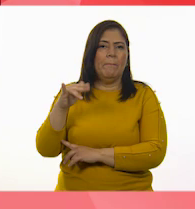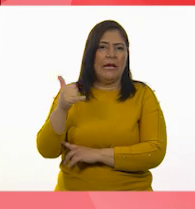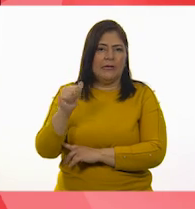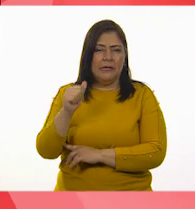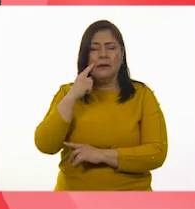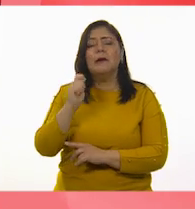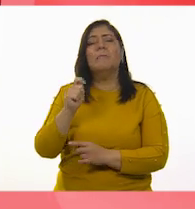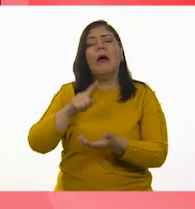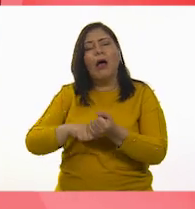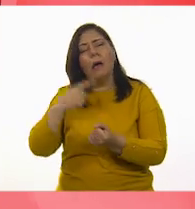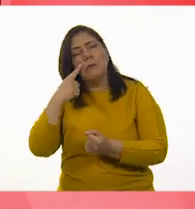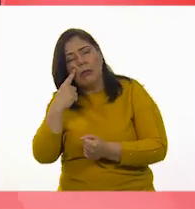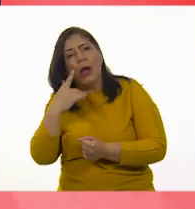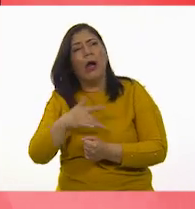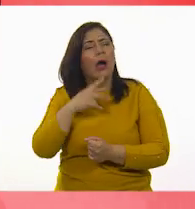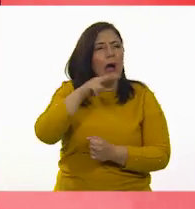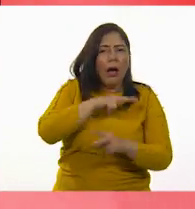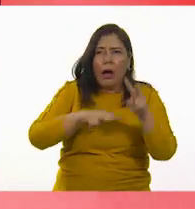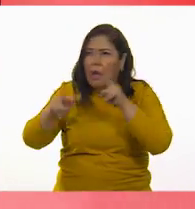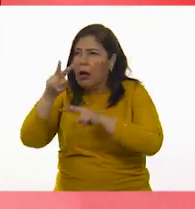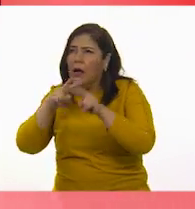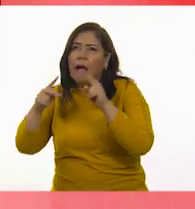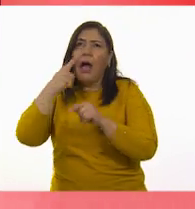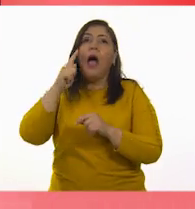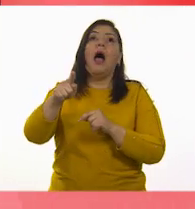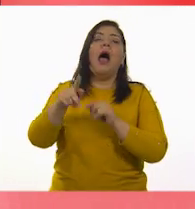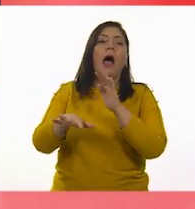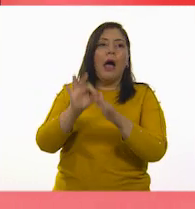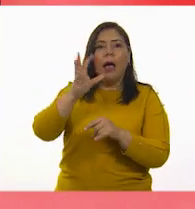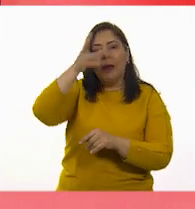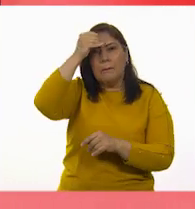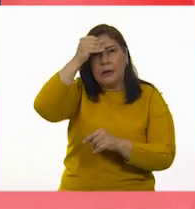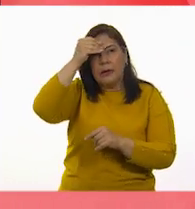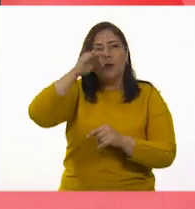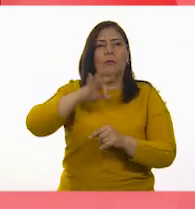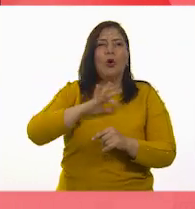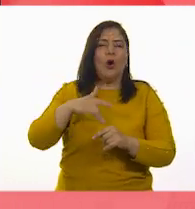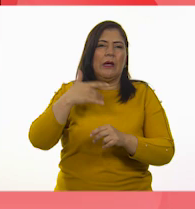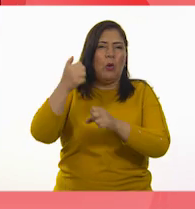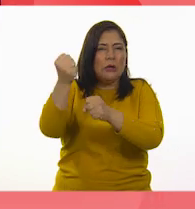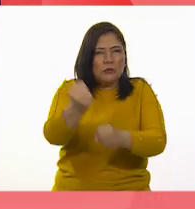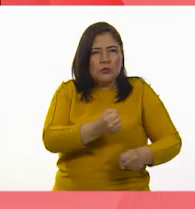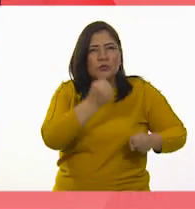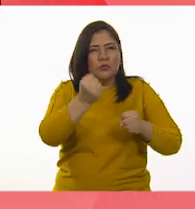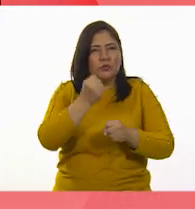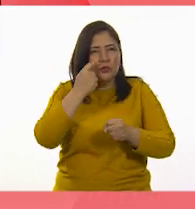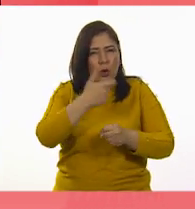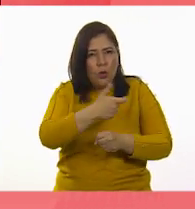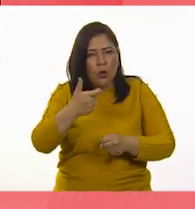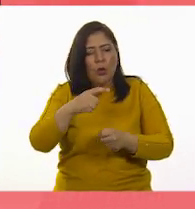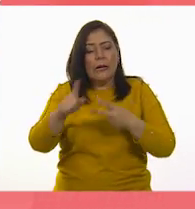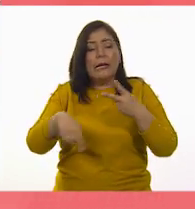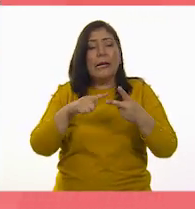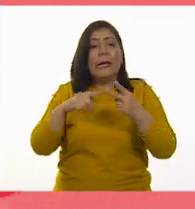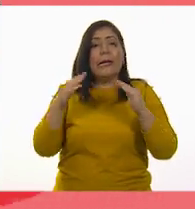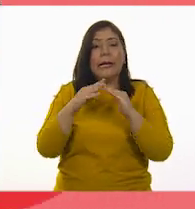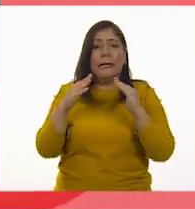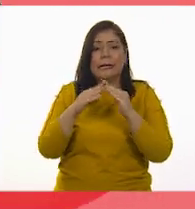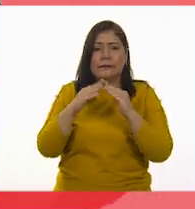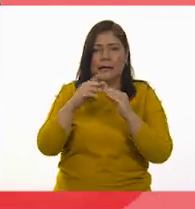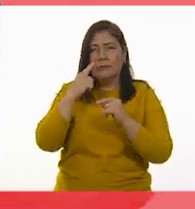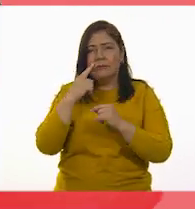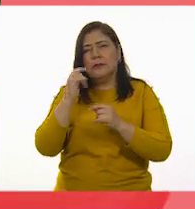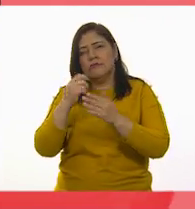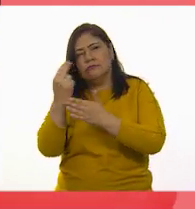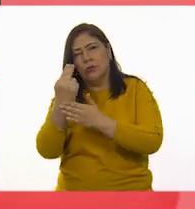permite recorrerla y aprender de ella a cada instante. Desde los canales de Xochimilco hasta la casa estudio de Barragán, pasando por el